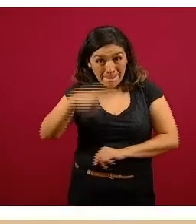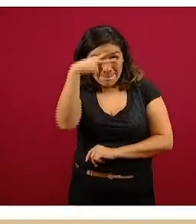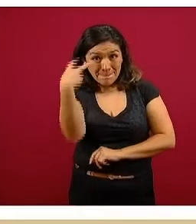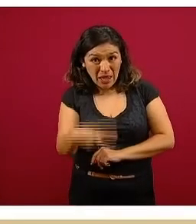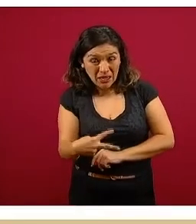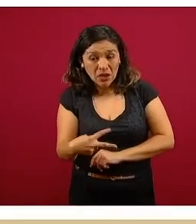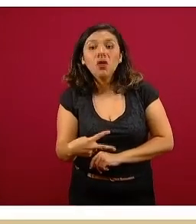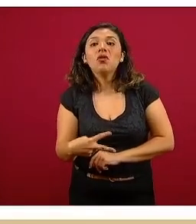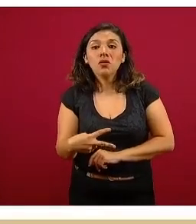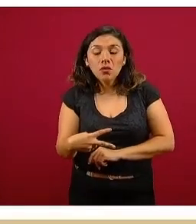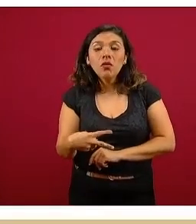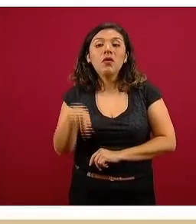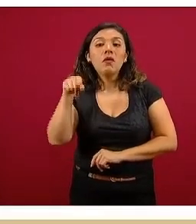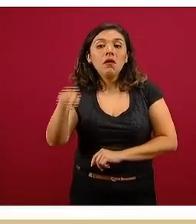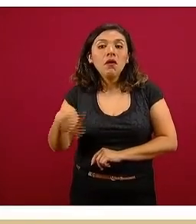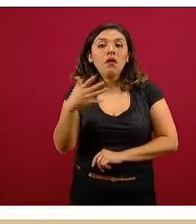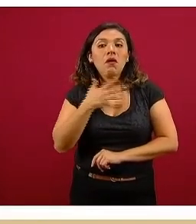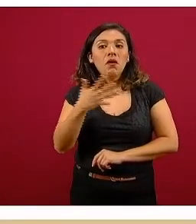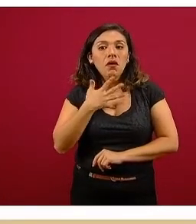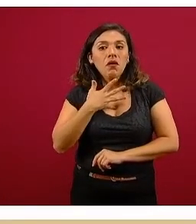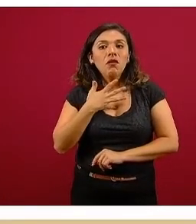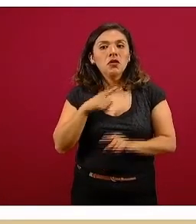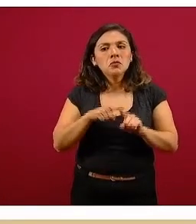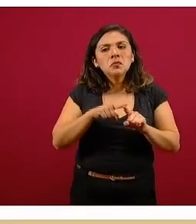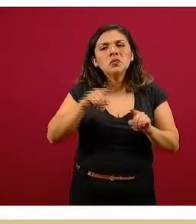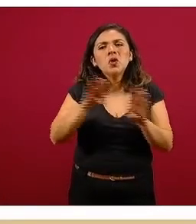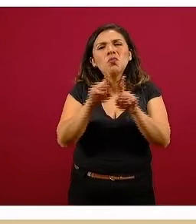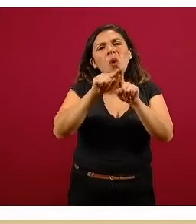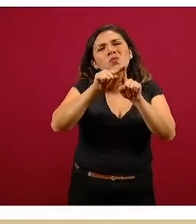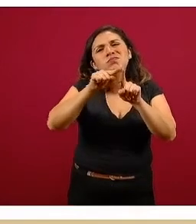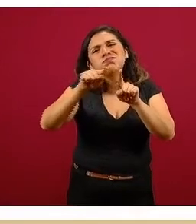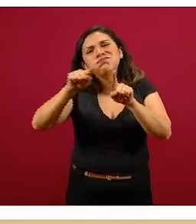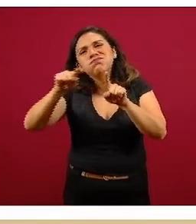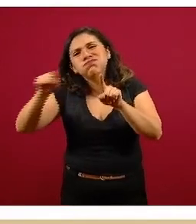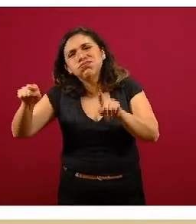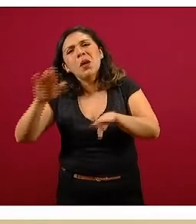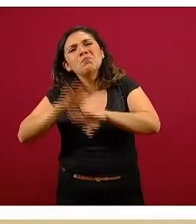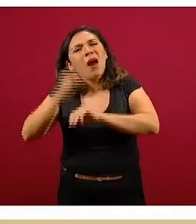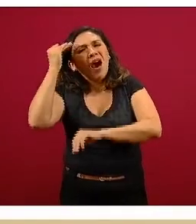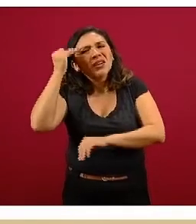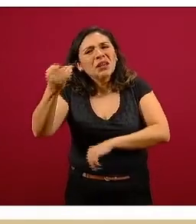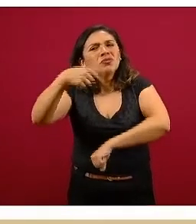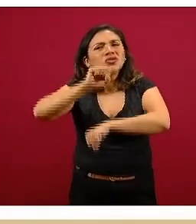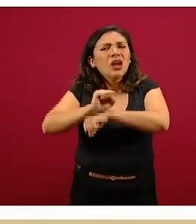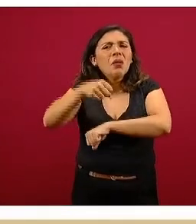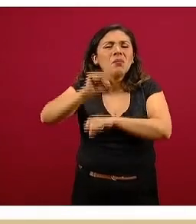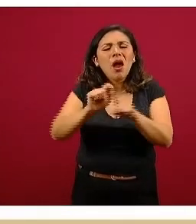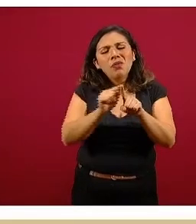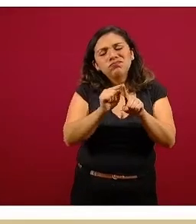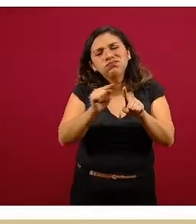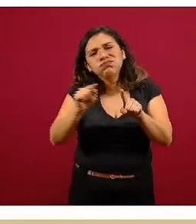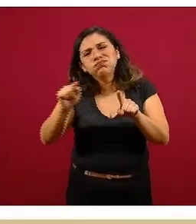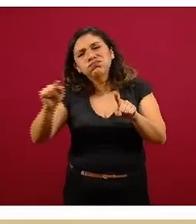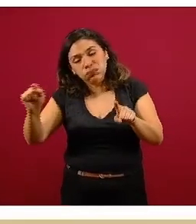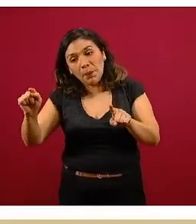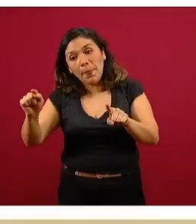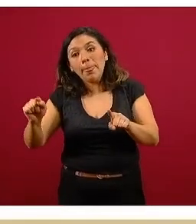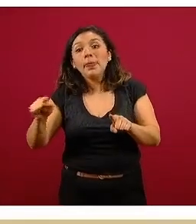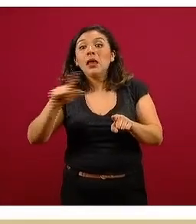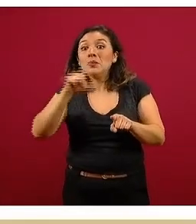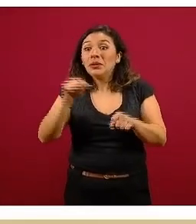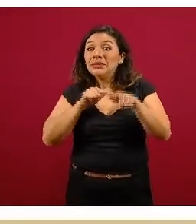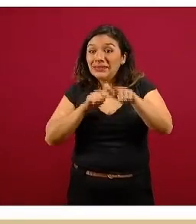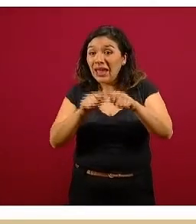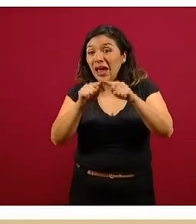mexicana, esta llega a una meseta que se mantiene durante varios días, y después de